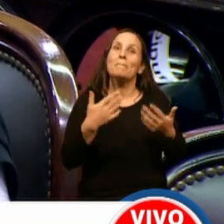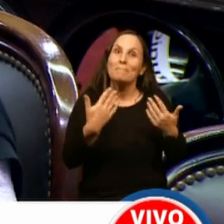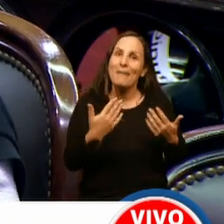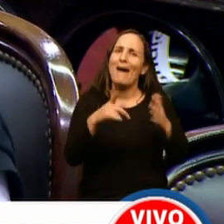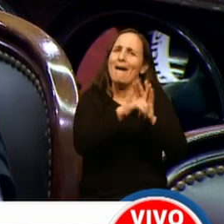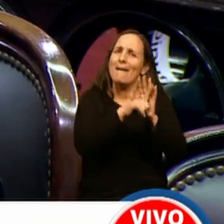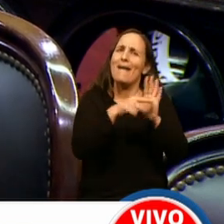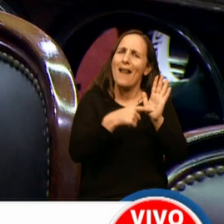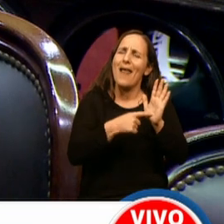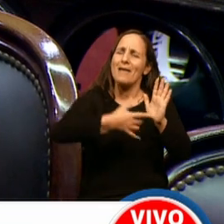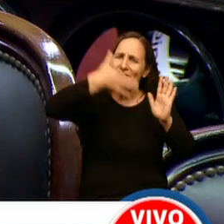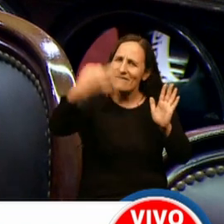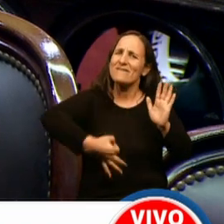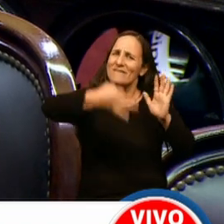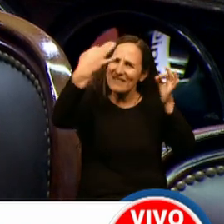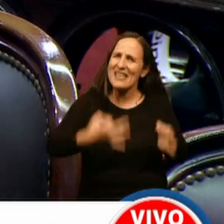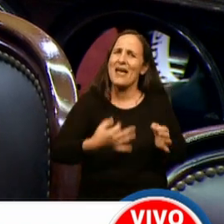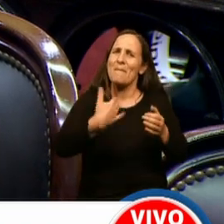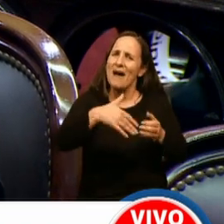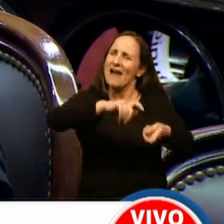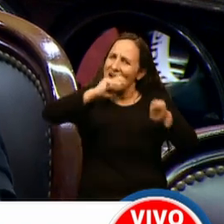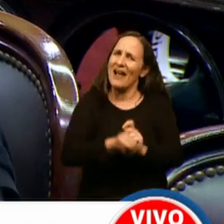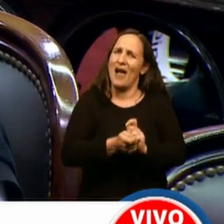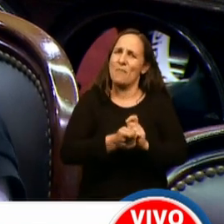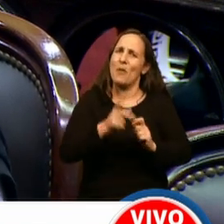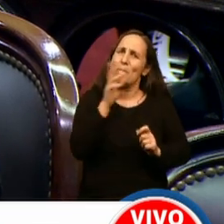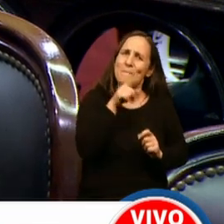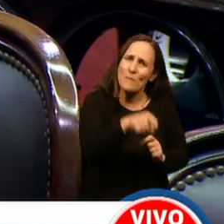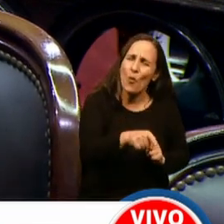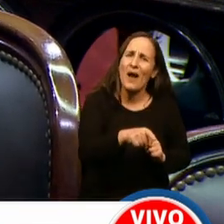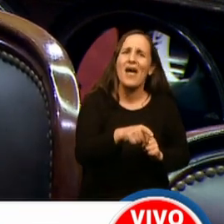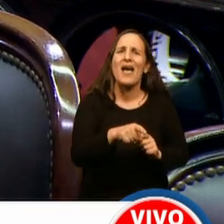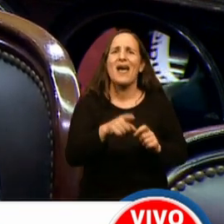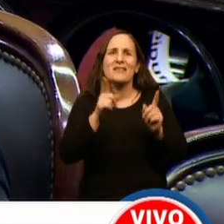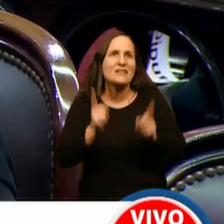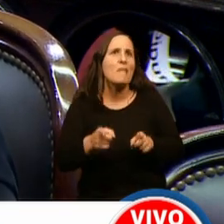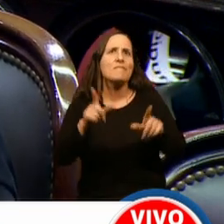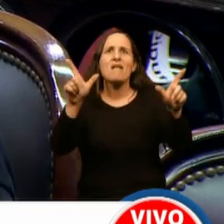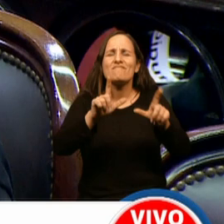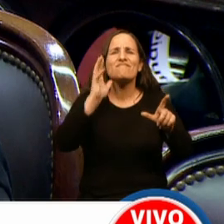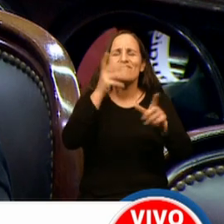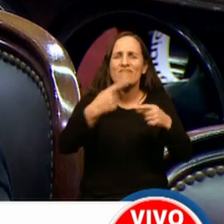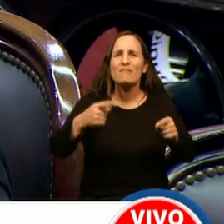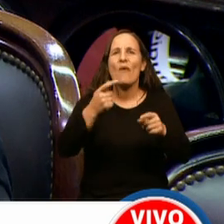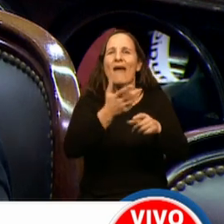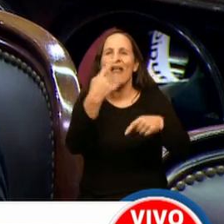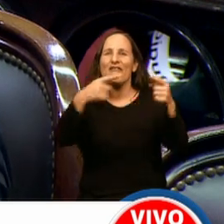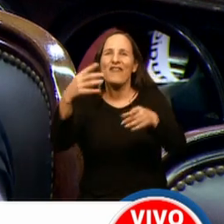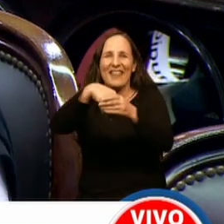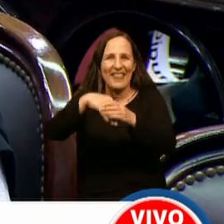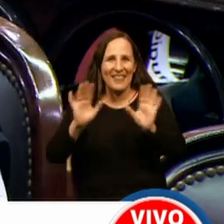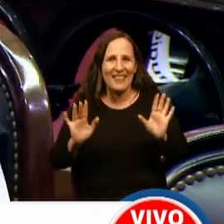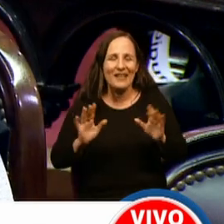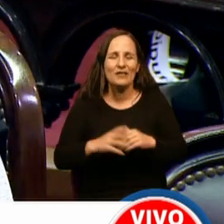una verdadera ley que genere un cambio para las mujeres y diversidades en los medios de comunicación y así dar